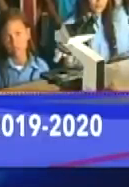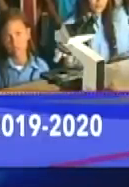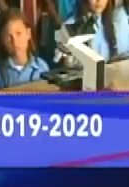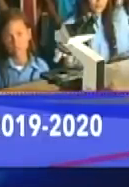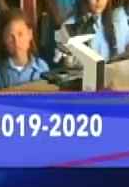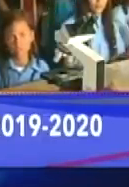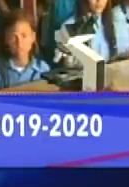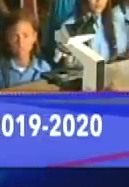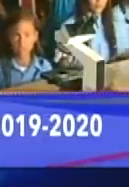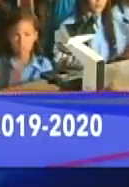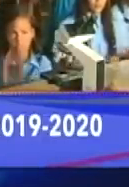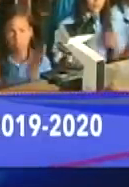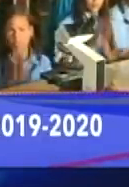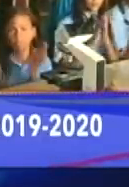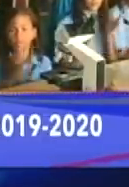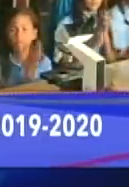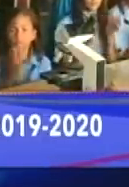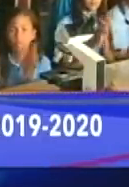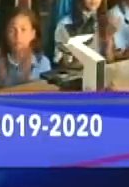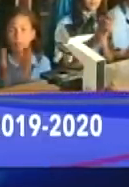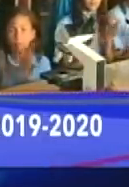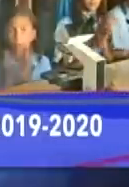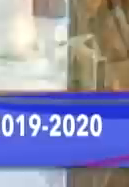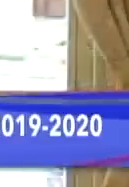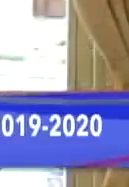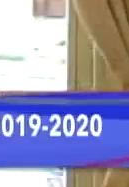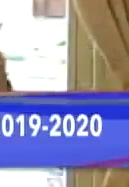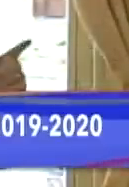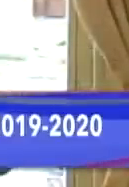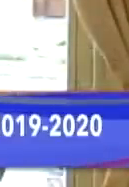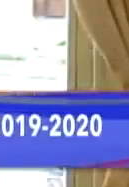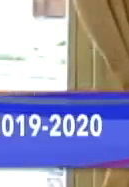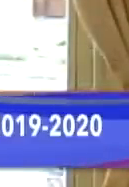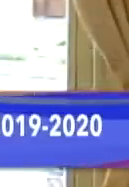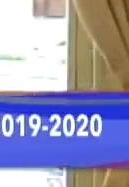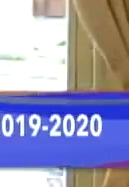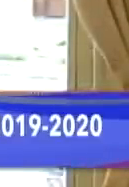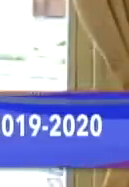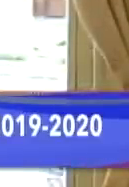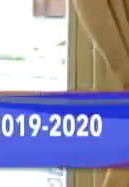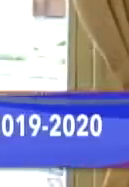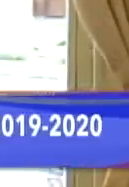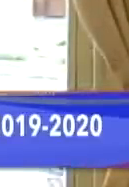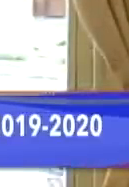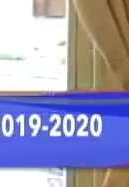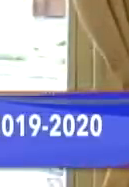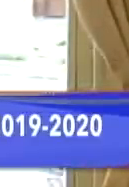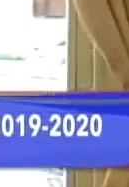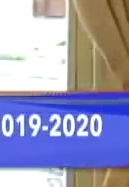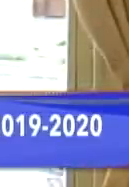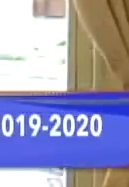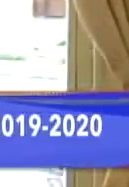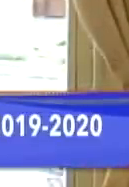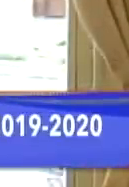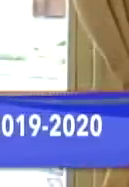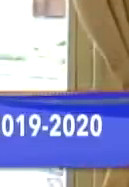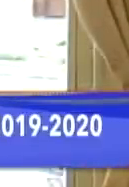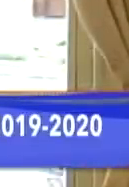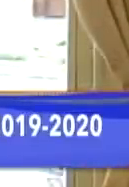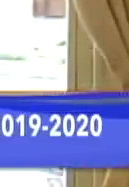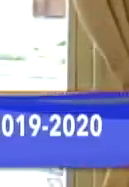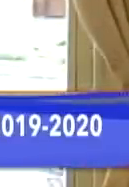a todos y todas y nos vamos directo vía satélite al estado carabobo